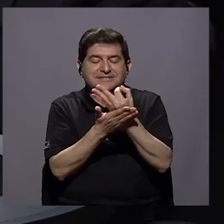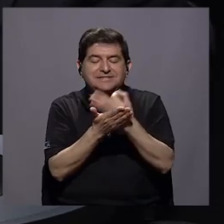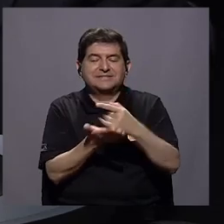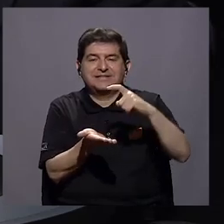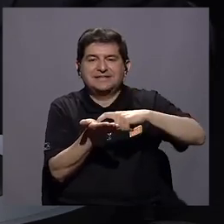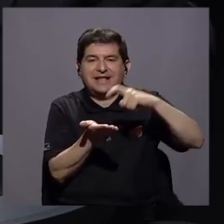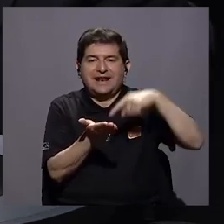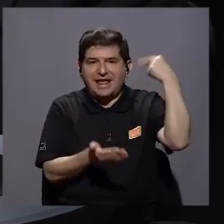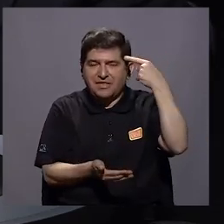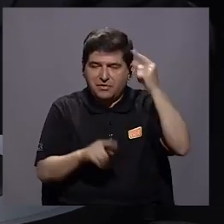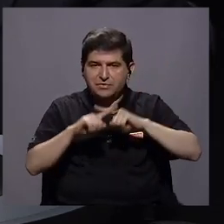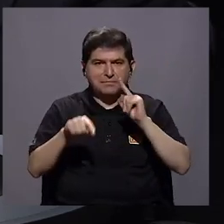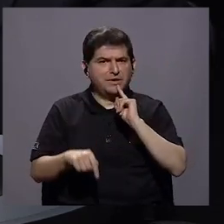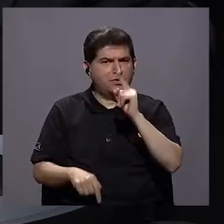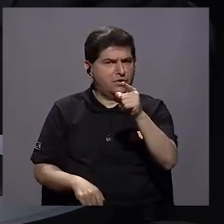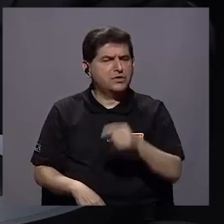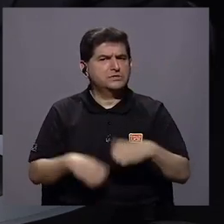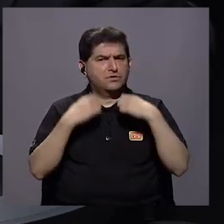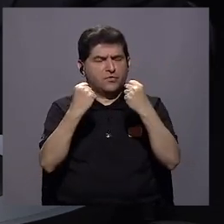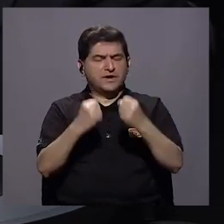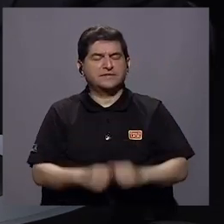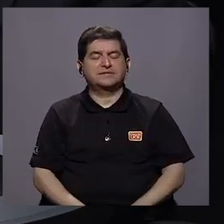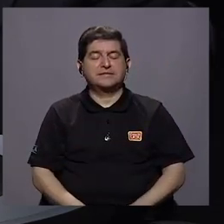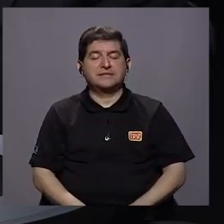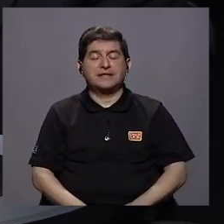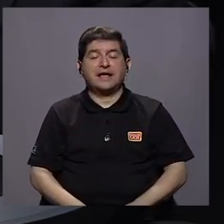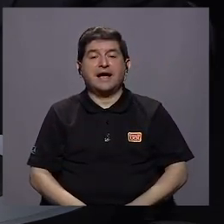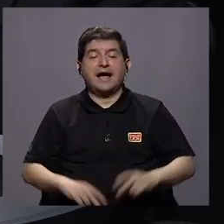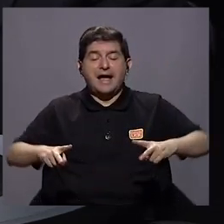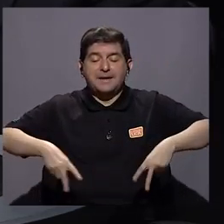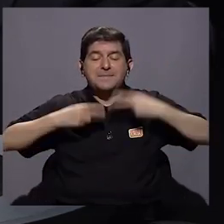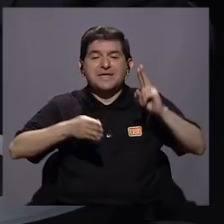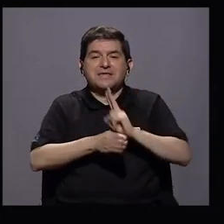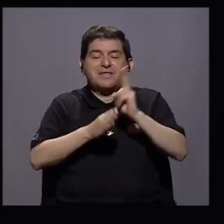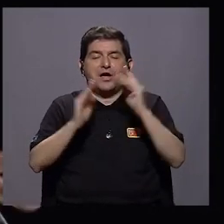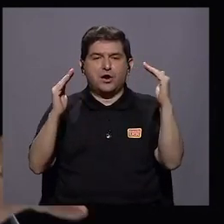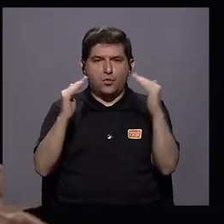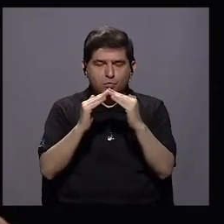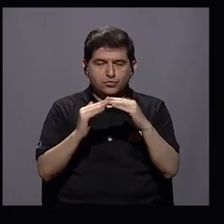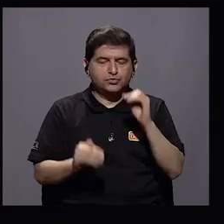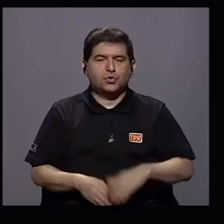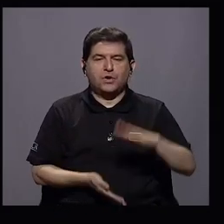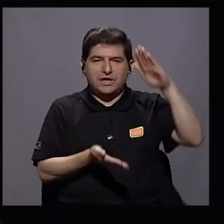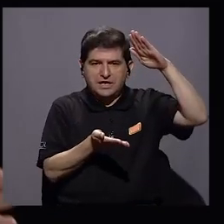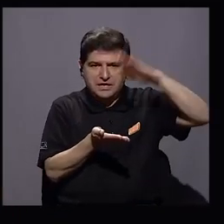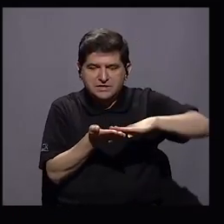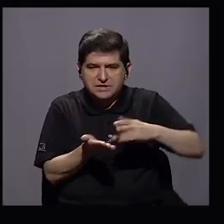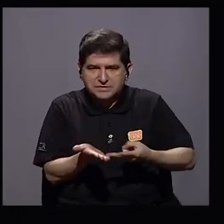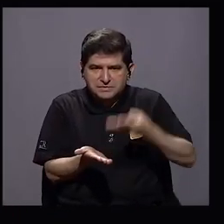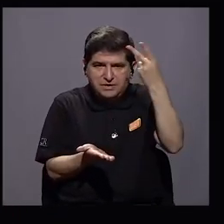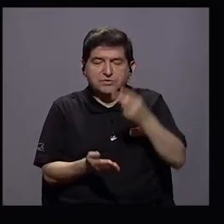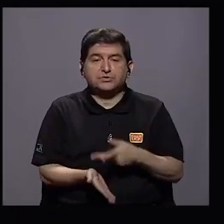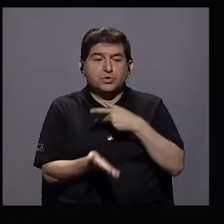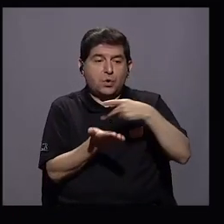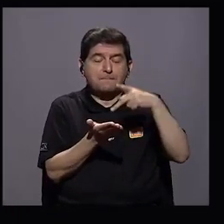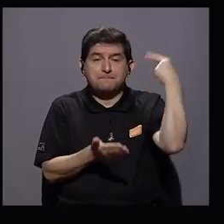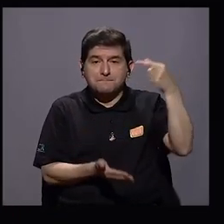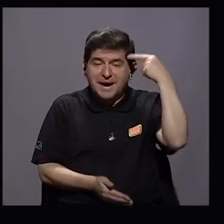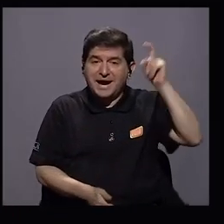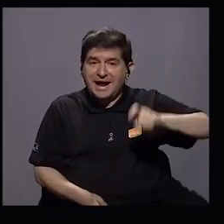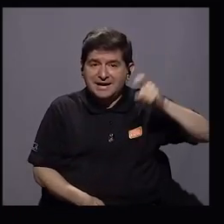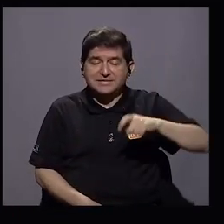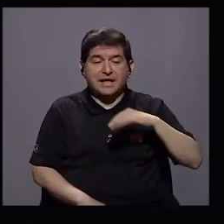pero usted nos acaba de haber dicho algo muy fuerte. La vida útil de la casa y de su depreciación nos obligaría a tener que pagarle al